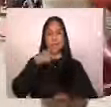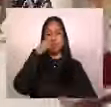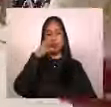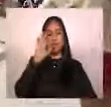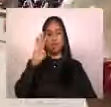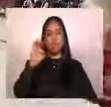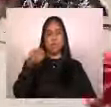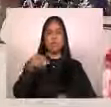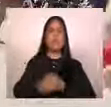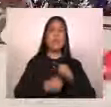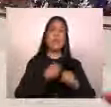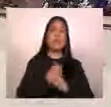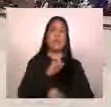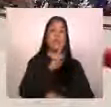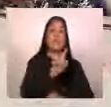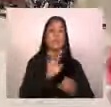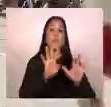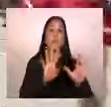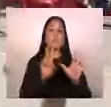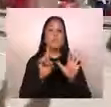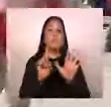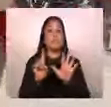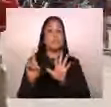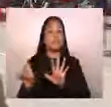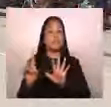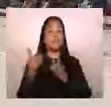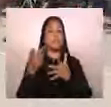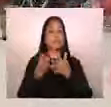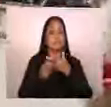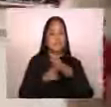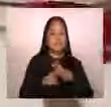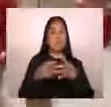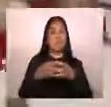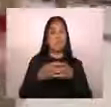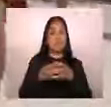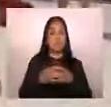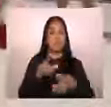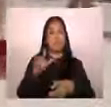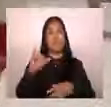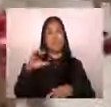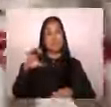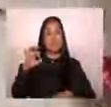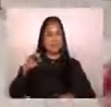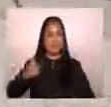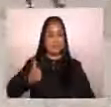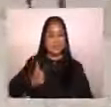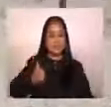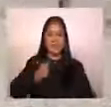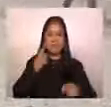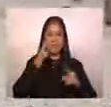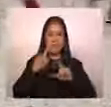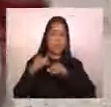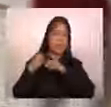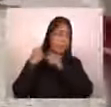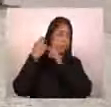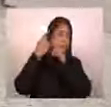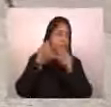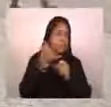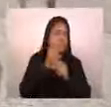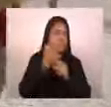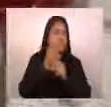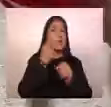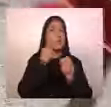en 1966, nace la gloriosa banda del Liceo Canadiense, que ha demostrado a lo largo de los